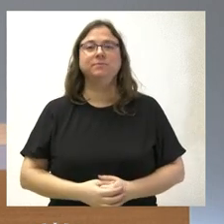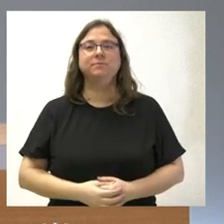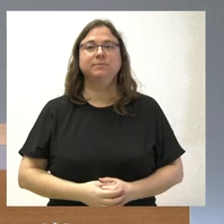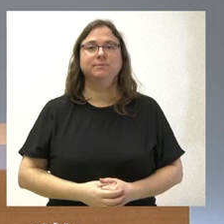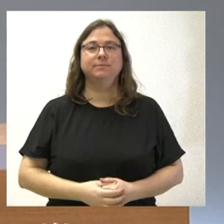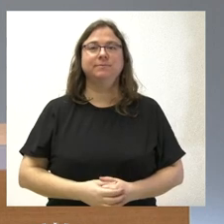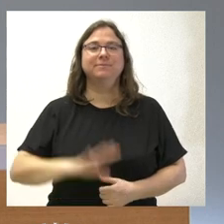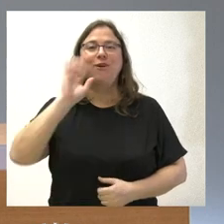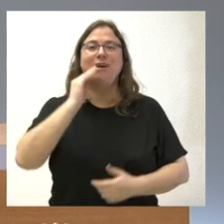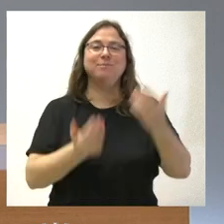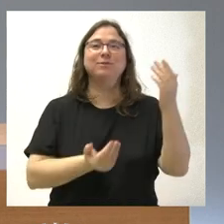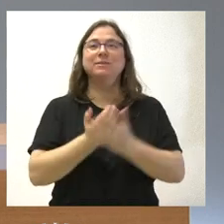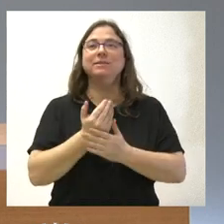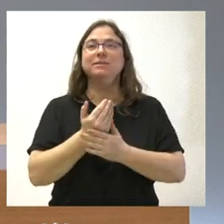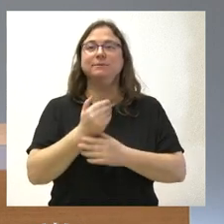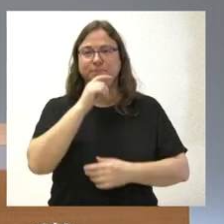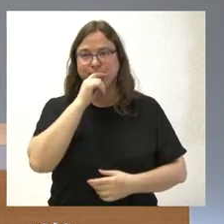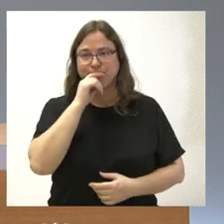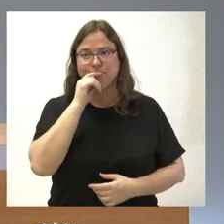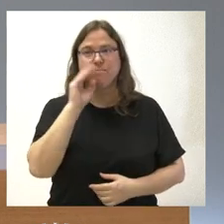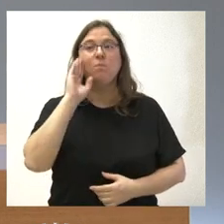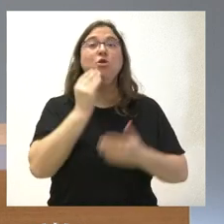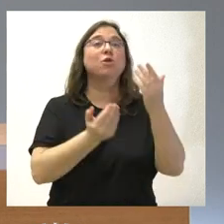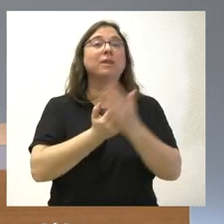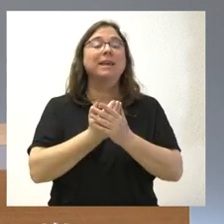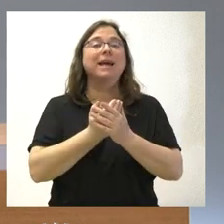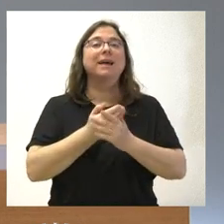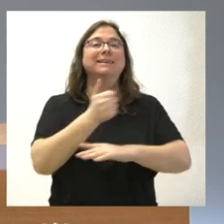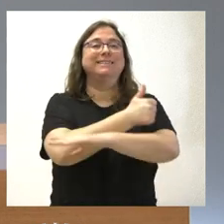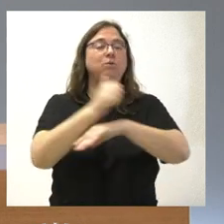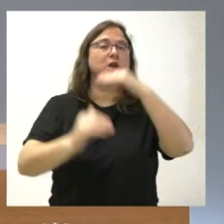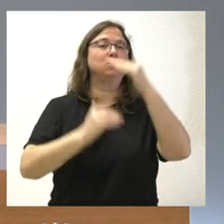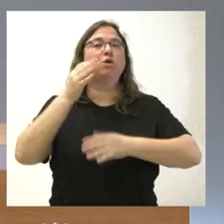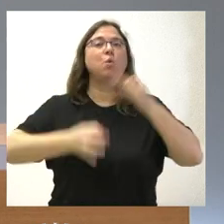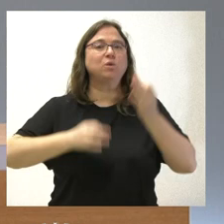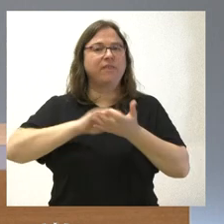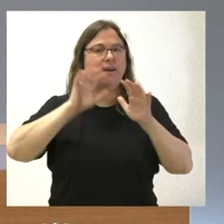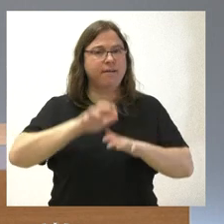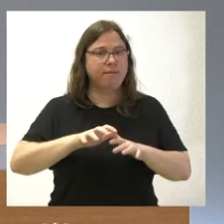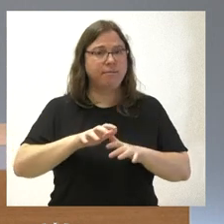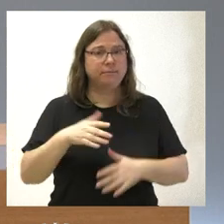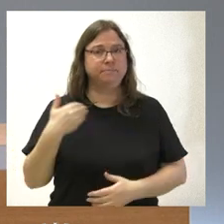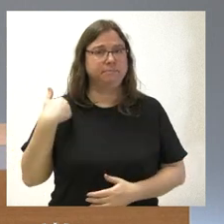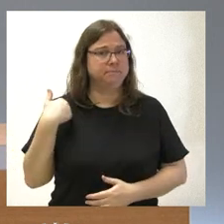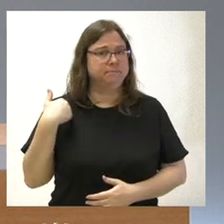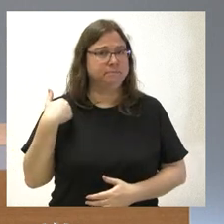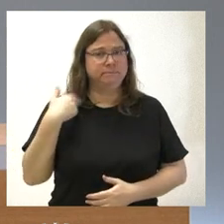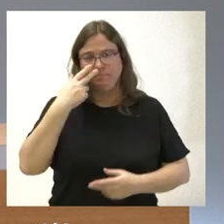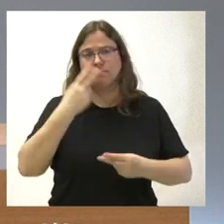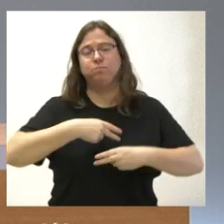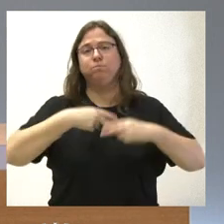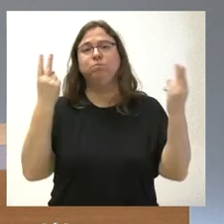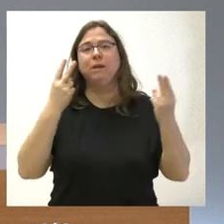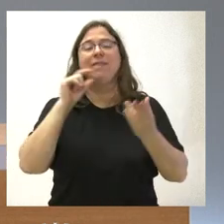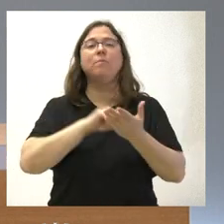Hola buenos días Ah bueno Buenos días el tribunal superior de justicia de Castilla León acaba de de publicar el diario punto